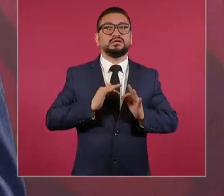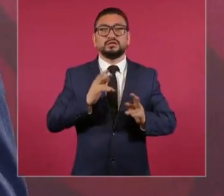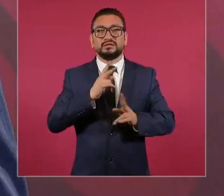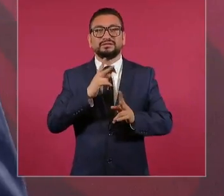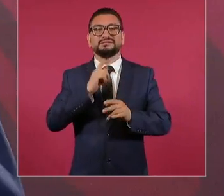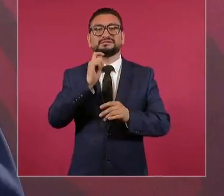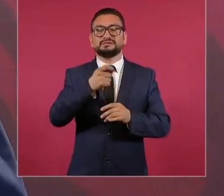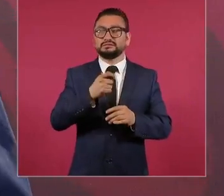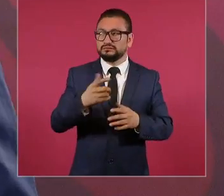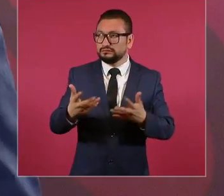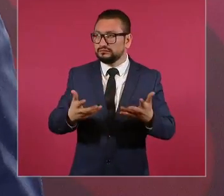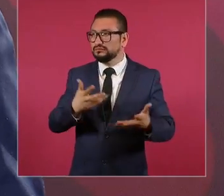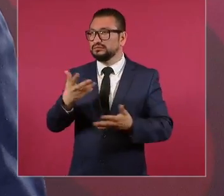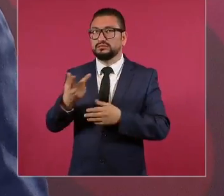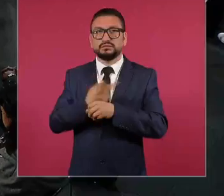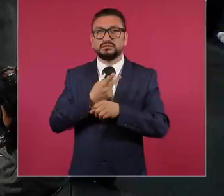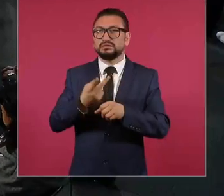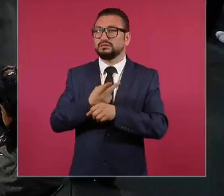que había que